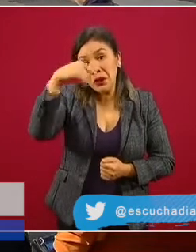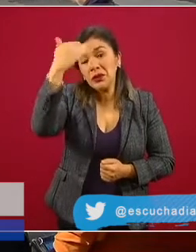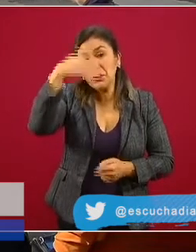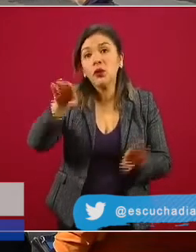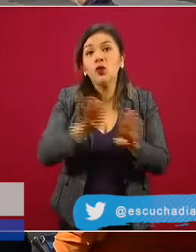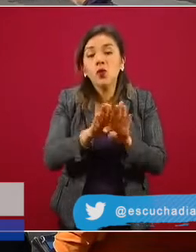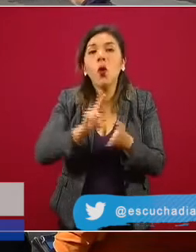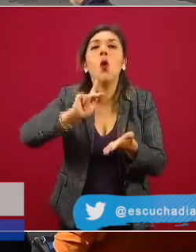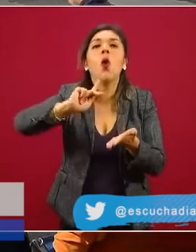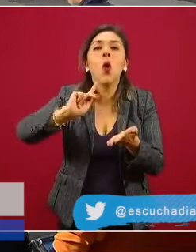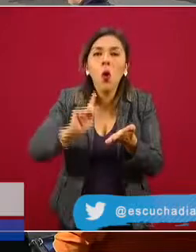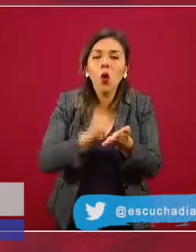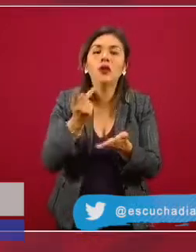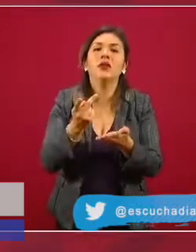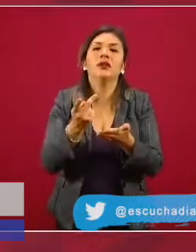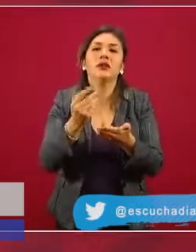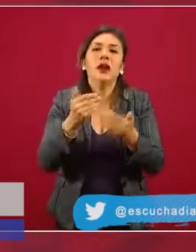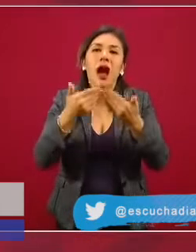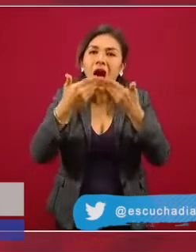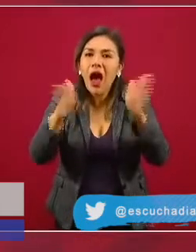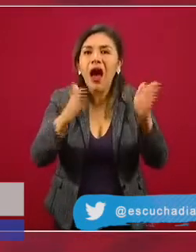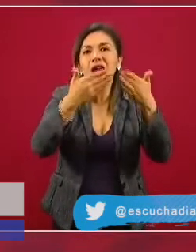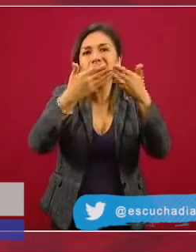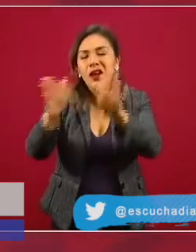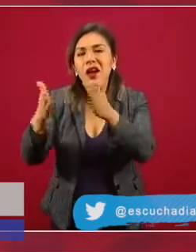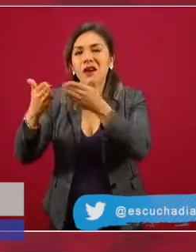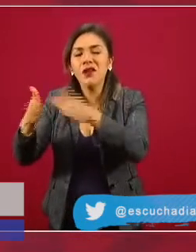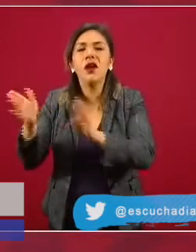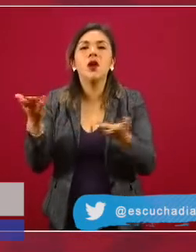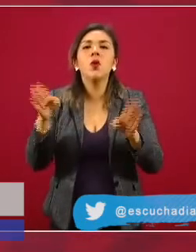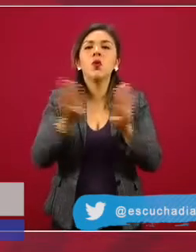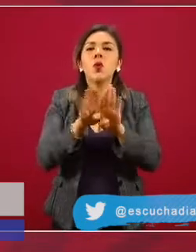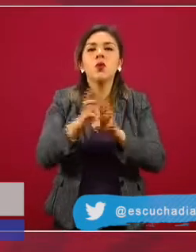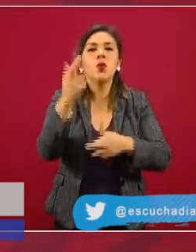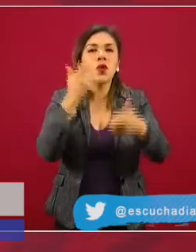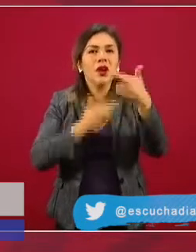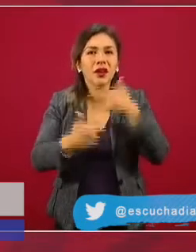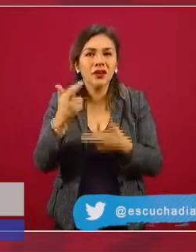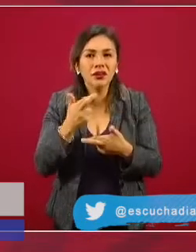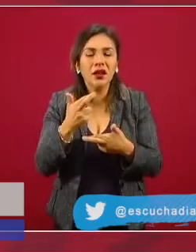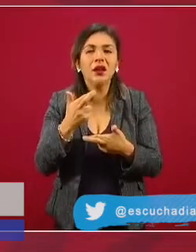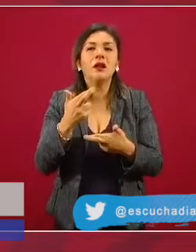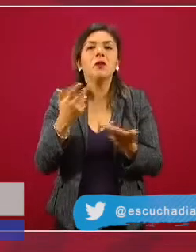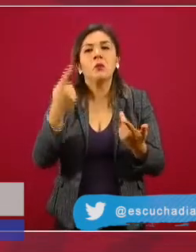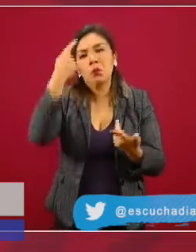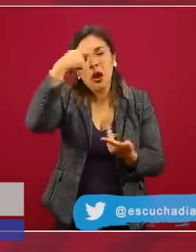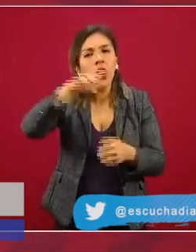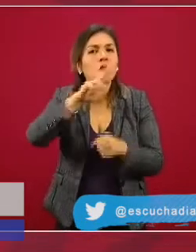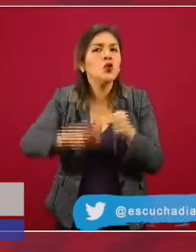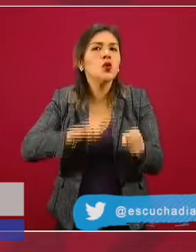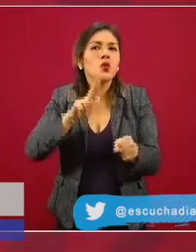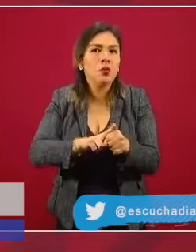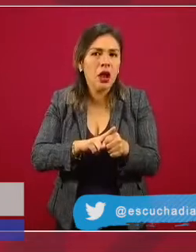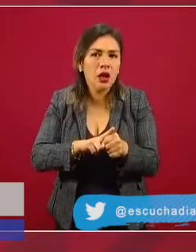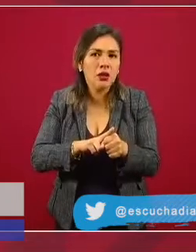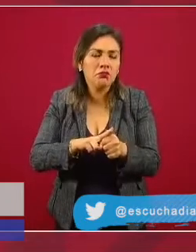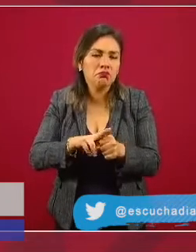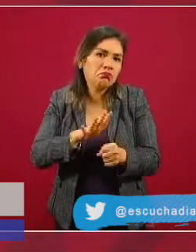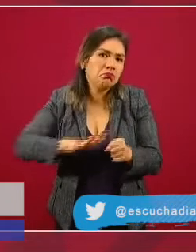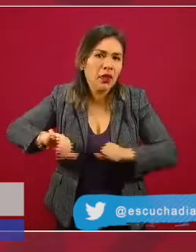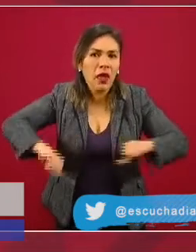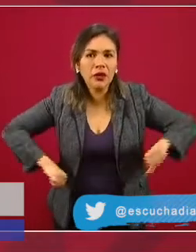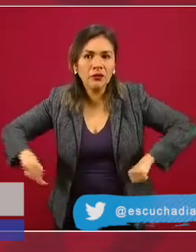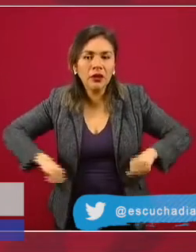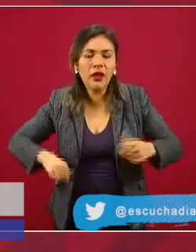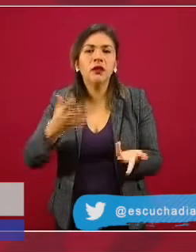duda expresa lo disgustados que están los conservadores encabezados por Claudio X González. Hay que recordar que su padre fue asesor de